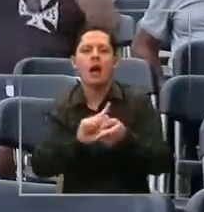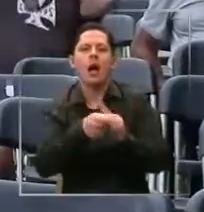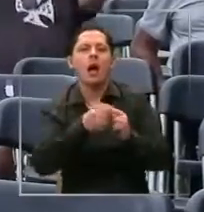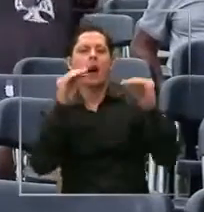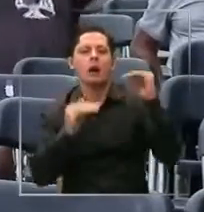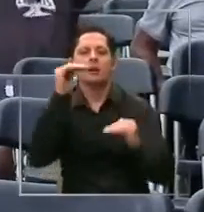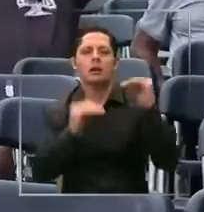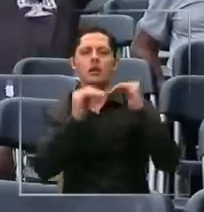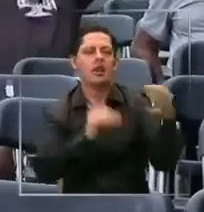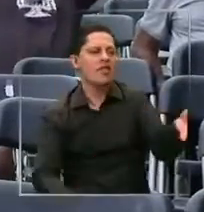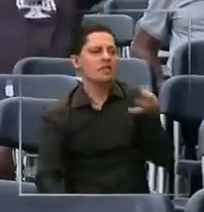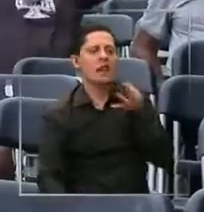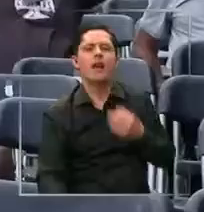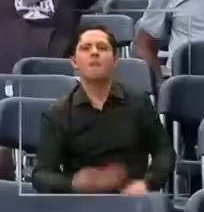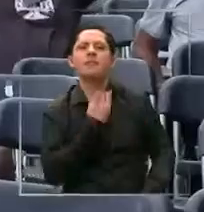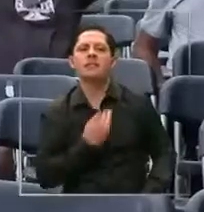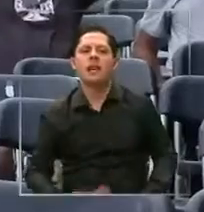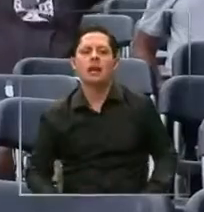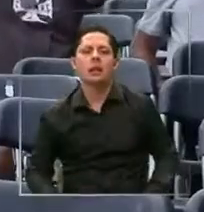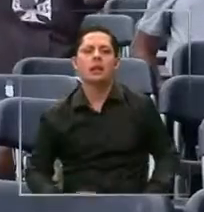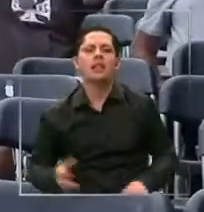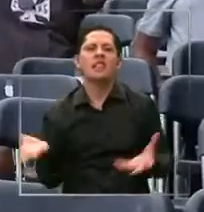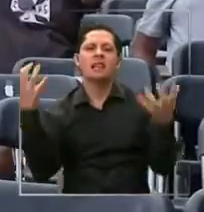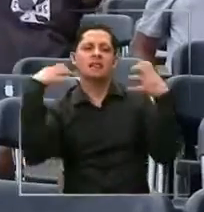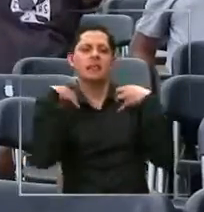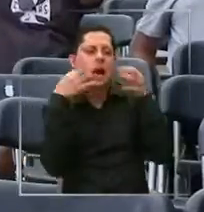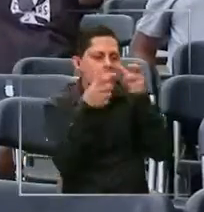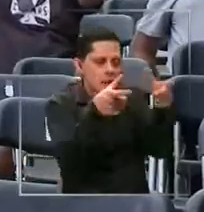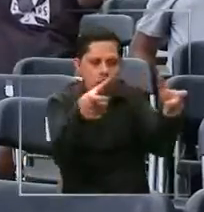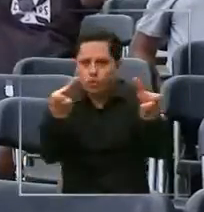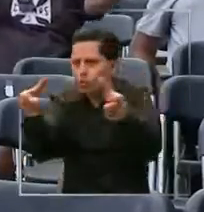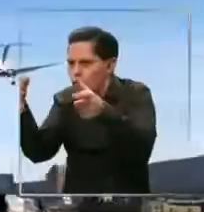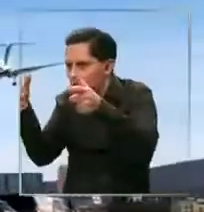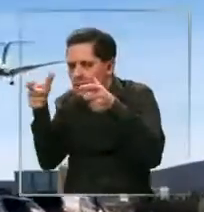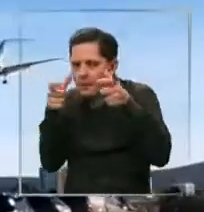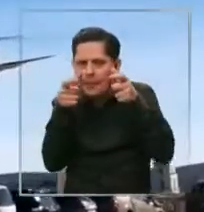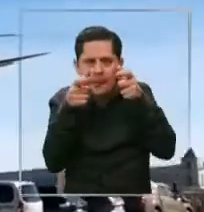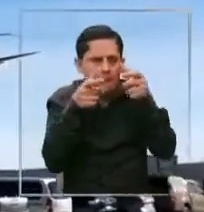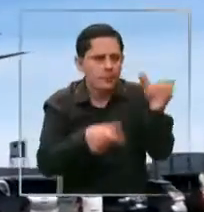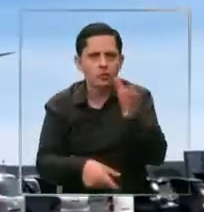que es prerrogativa del presidente el hacerse cargo de la seguridad de los chilenos y chilenas.